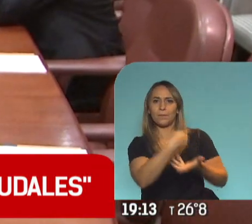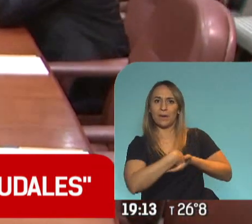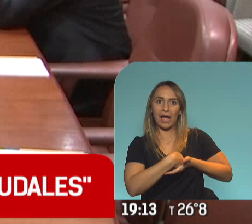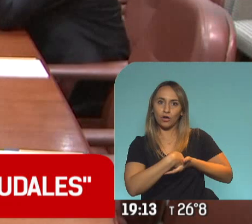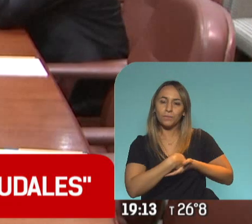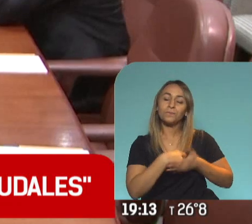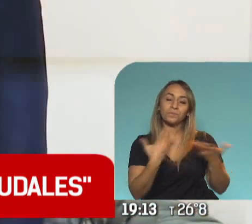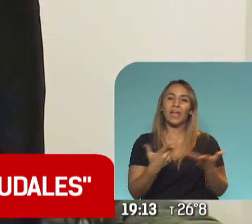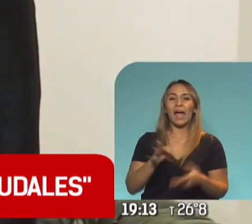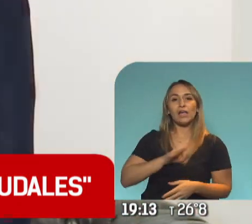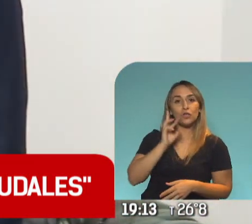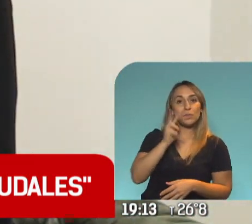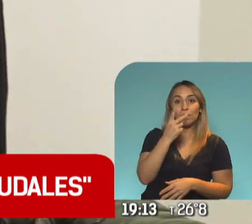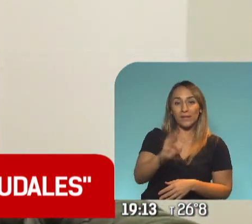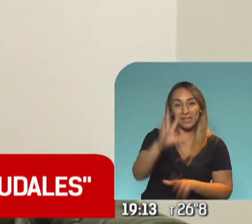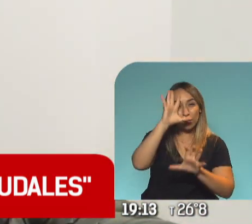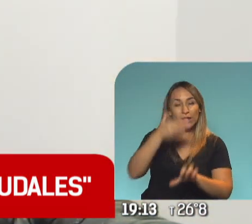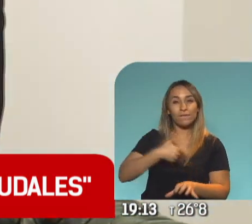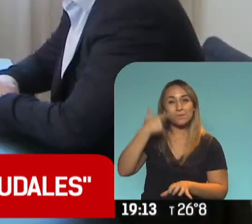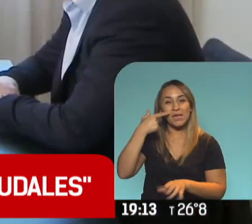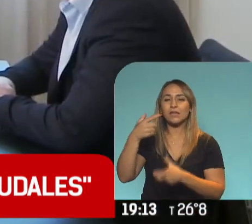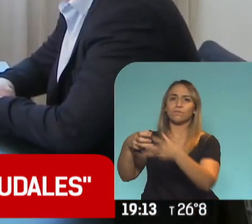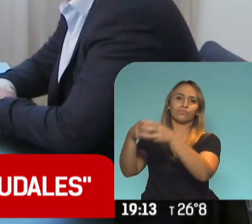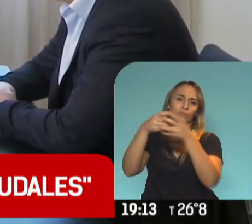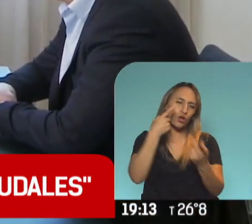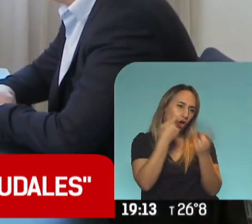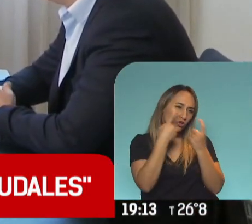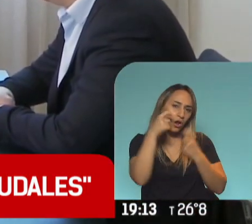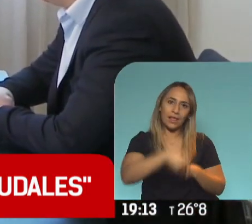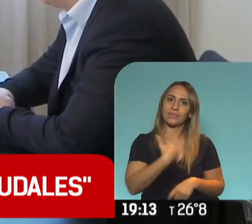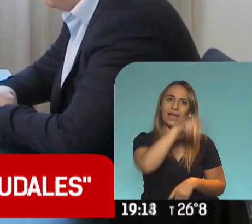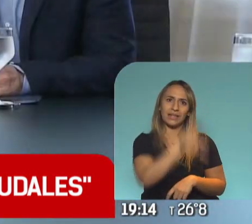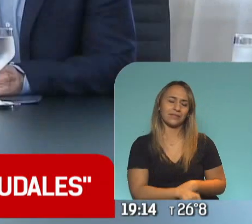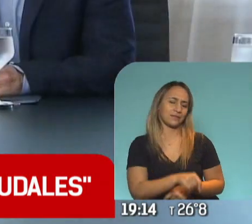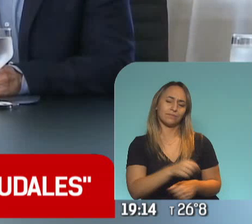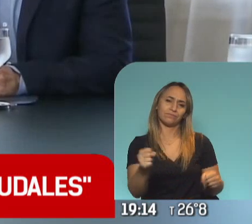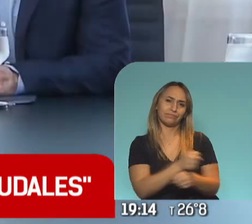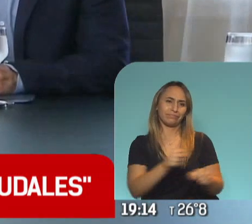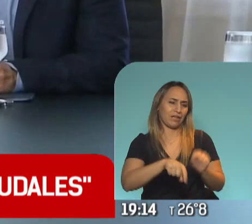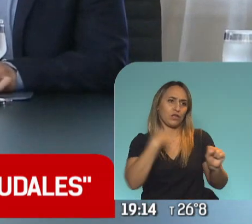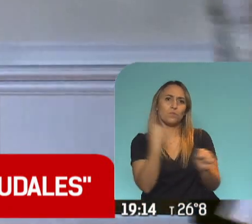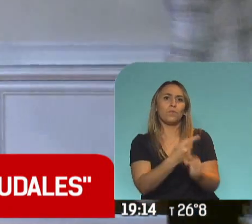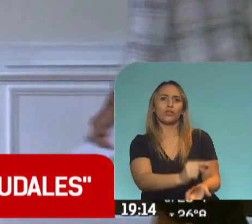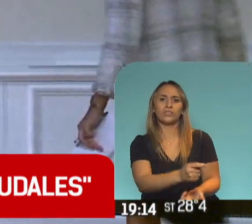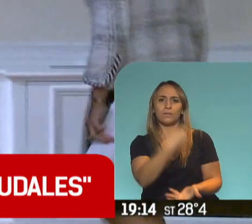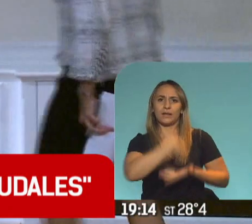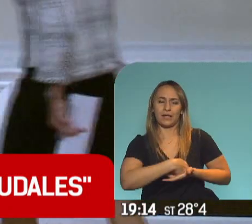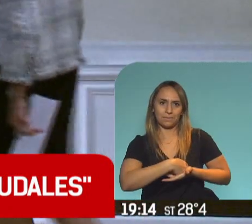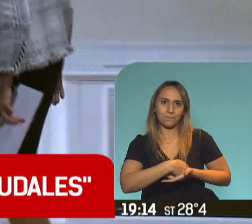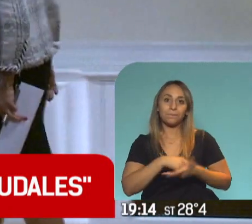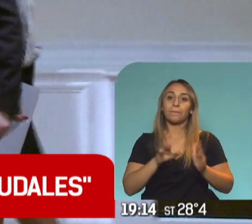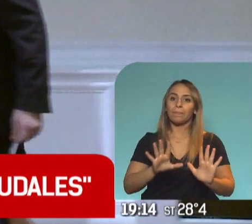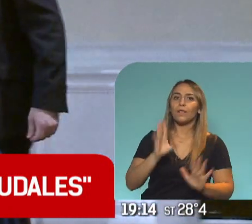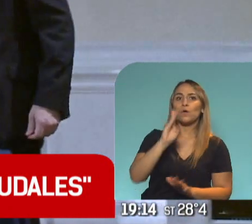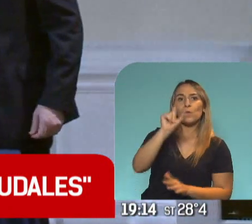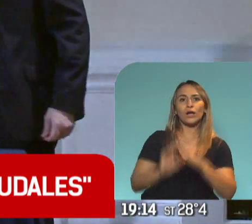de 2020, ¿te acordás que el Fondo Monetario llega a hacer una auditoría en el país y dice directamente esto es insostenible, textual? ¿Qué ha hecho el Banco Central